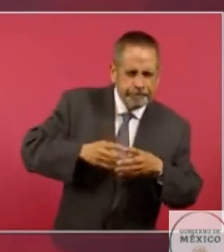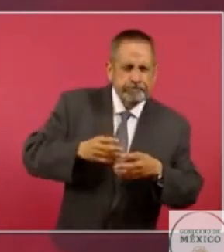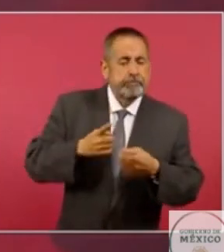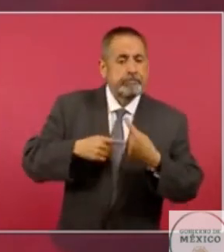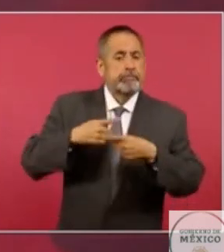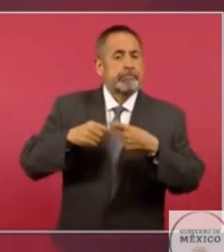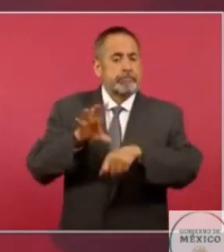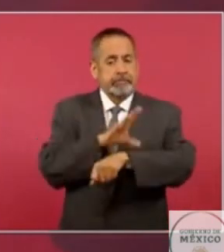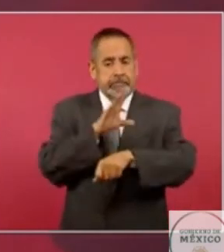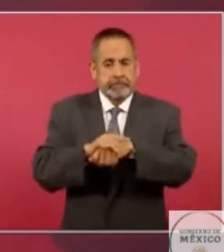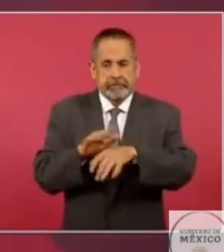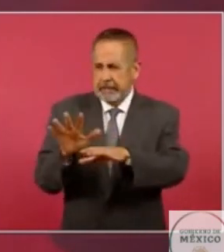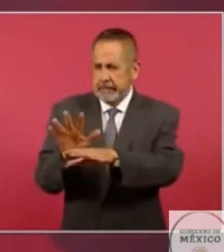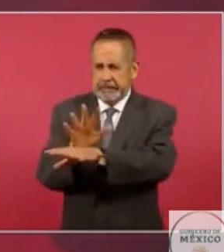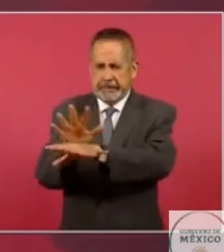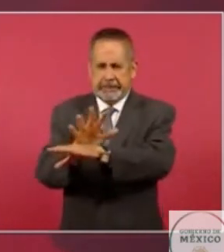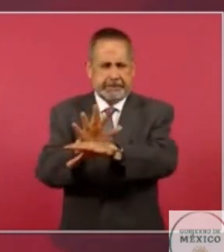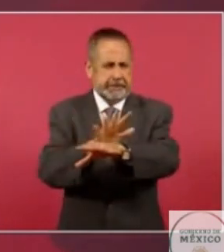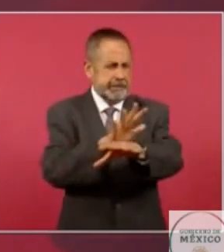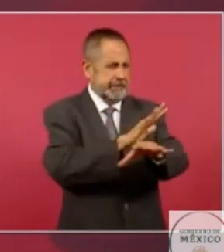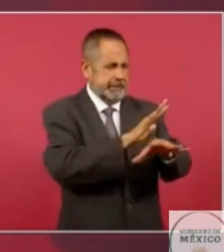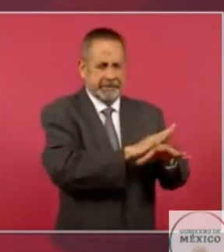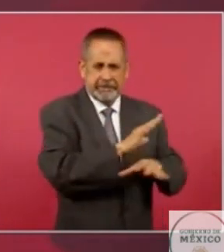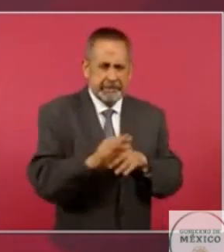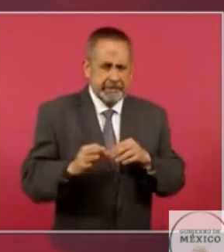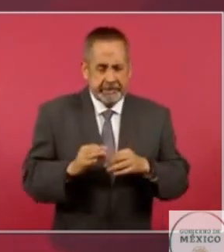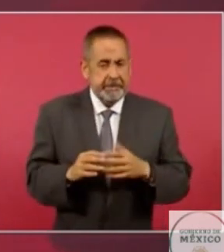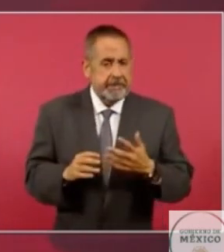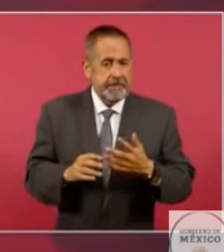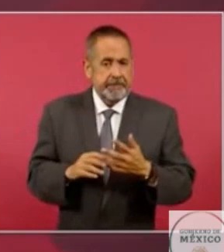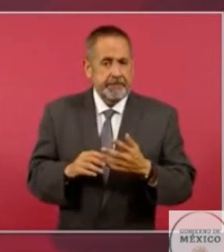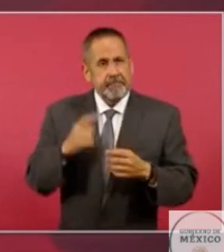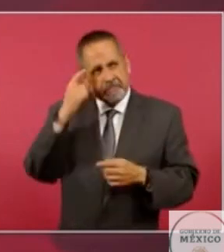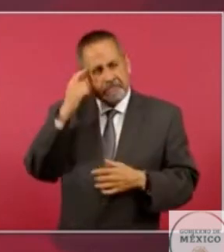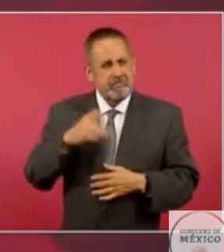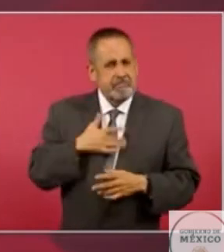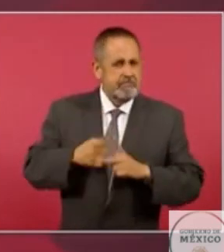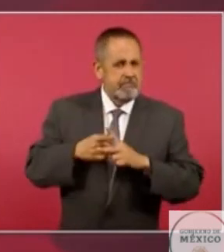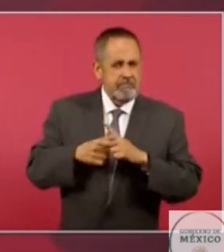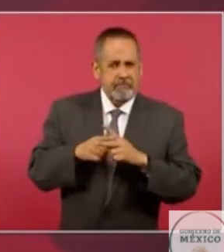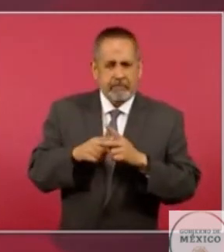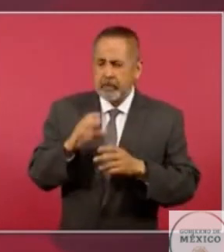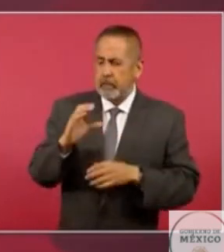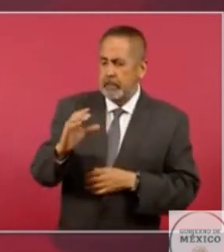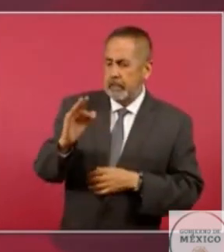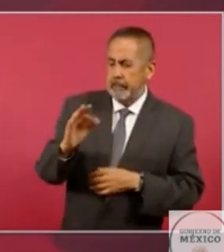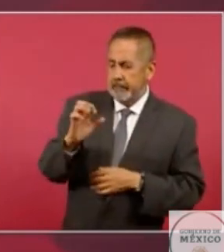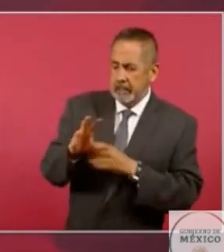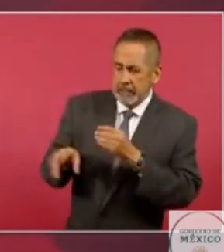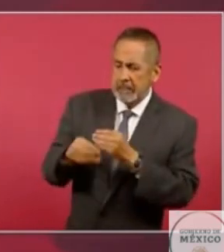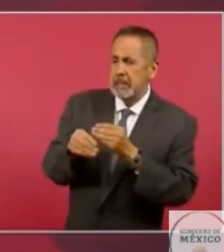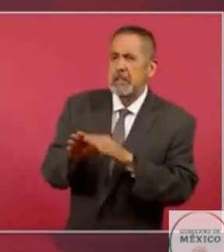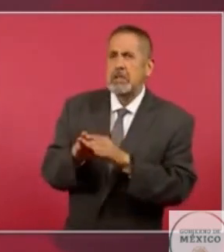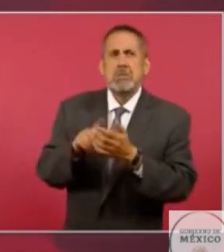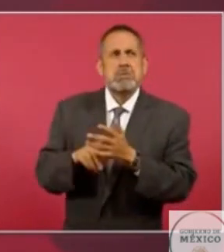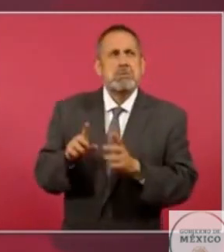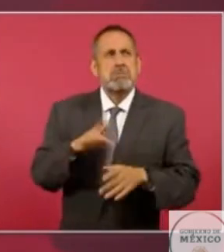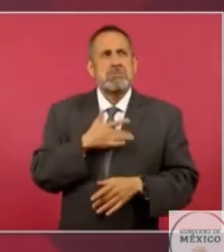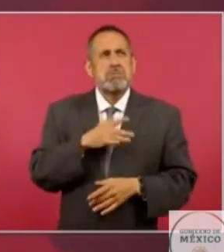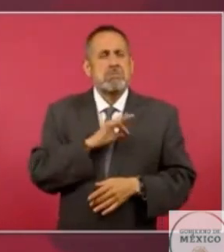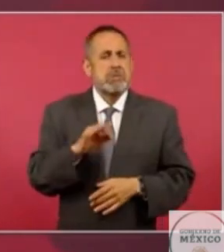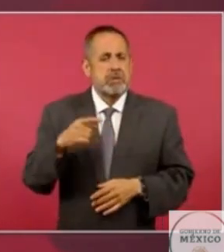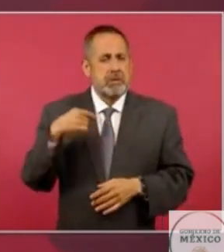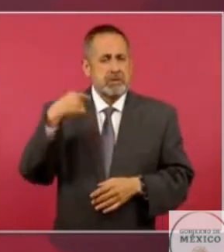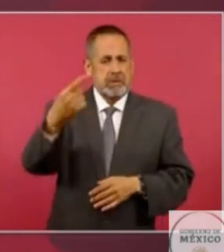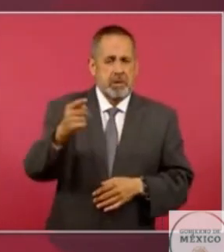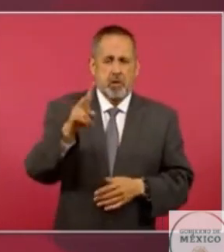calculamos que vamos a agregar a la generación de la Comisión Federal de Electricidad a finales